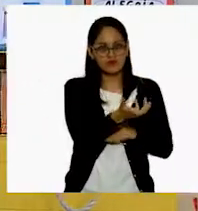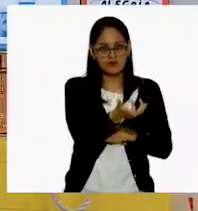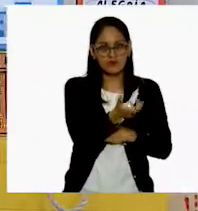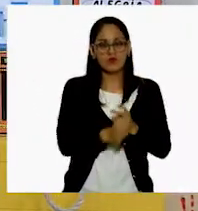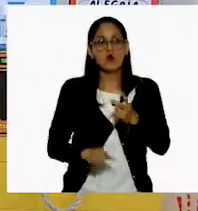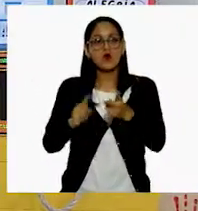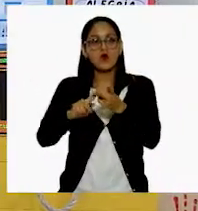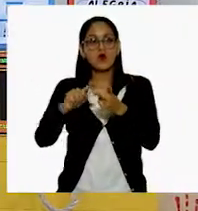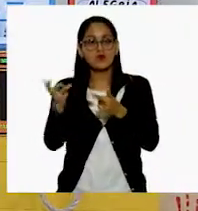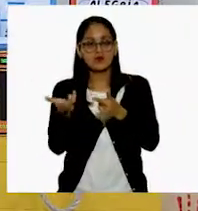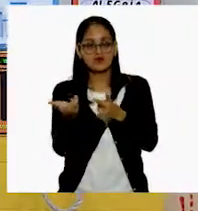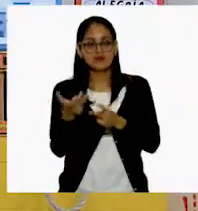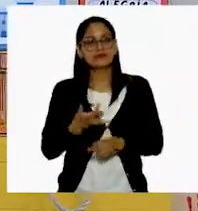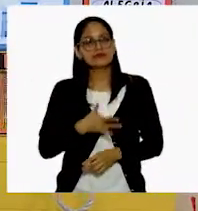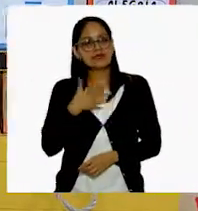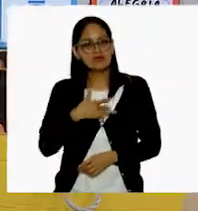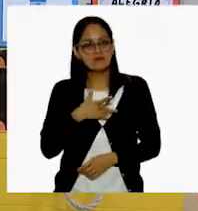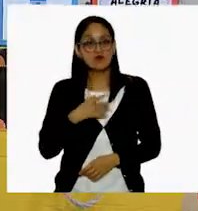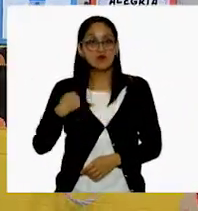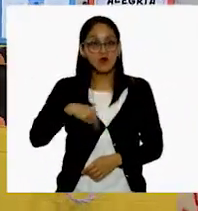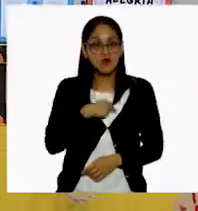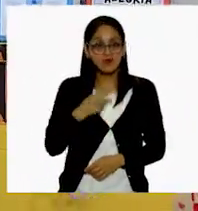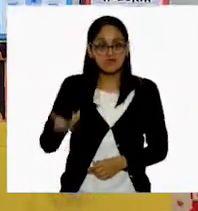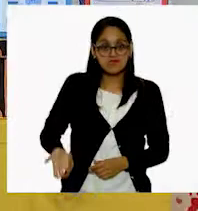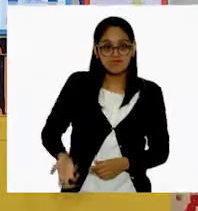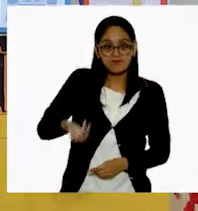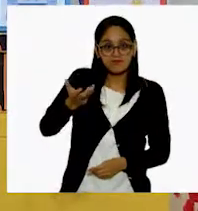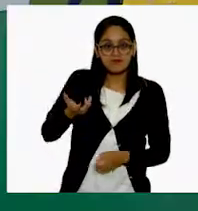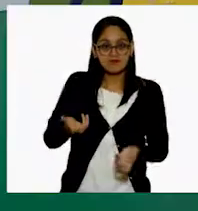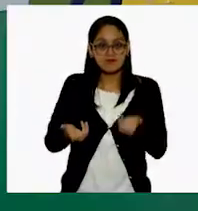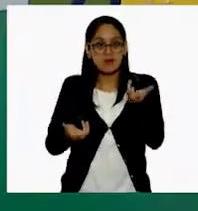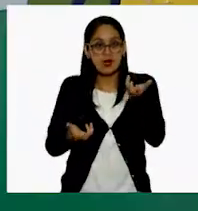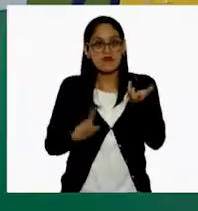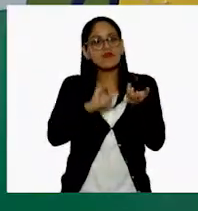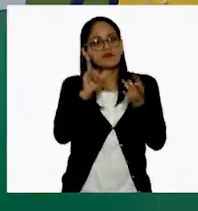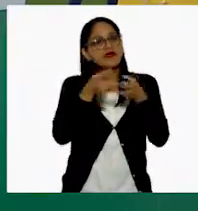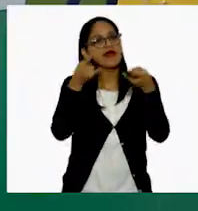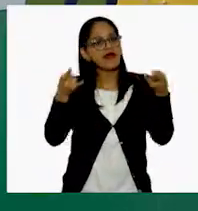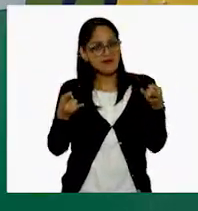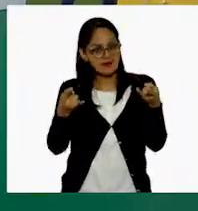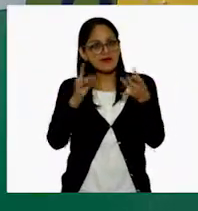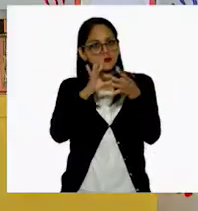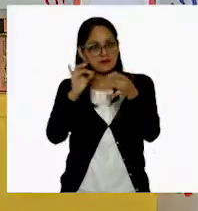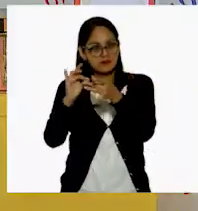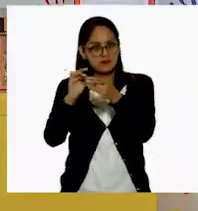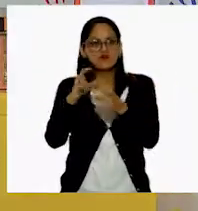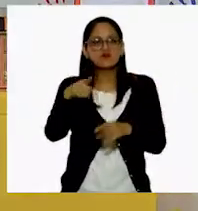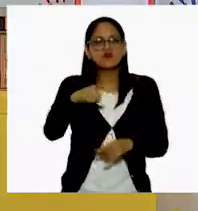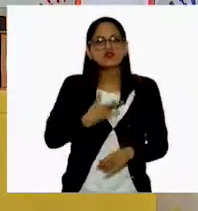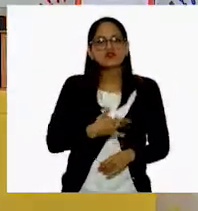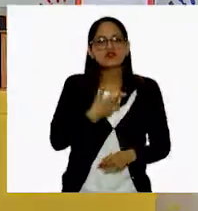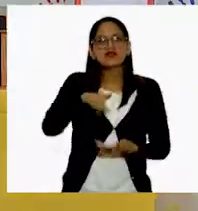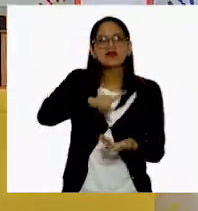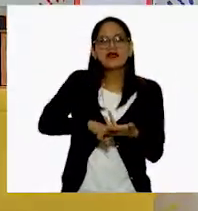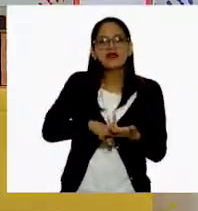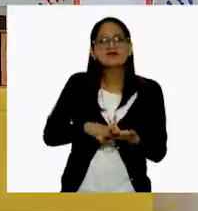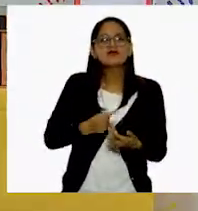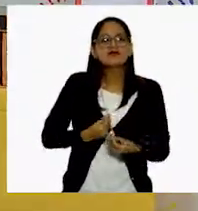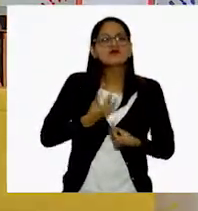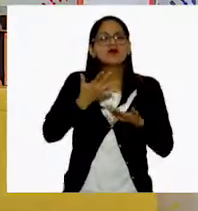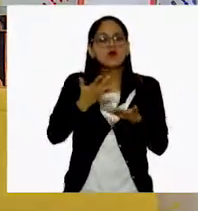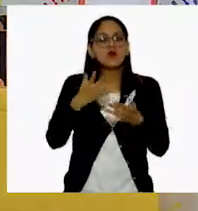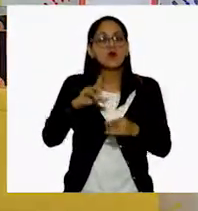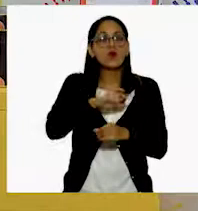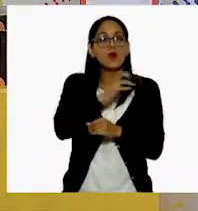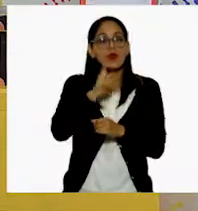sentimientos. Cada uno de nosotros lanzará los dados y deberá inventar una historia donde aparezca el sentimiento que nos ha salido y los